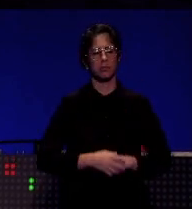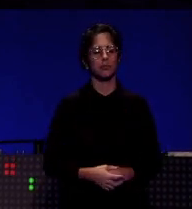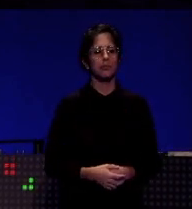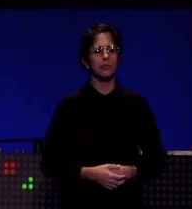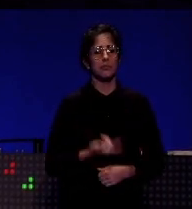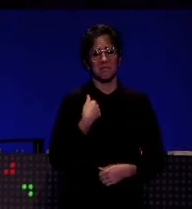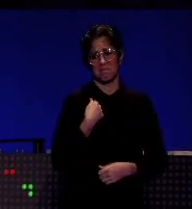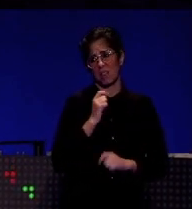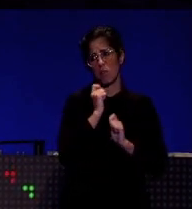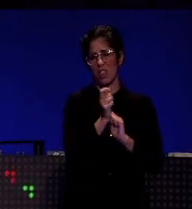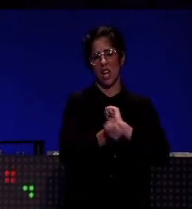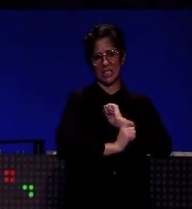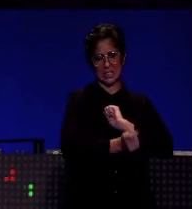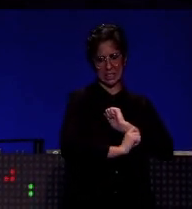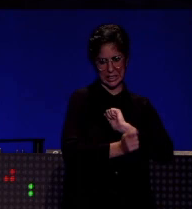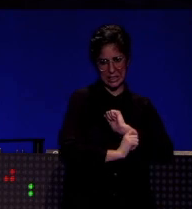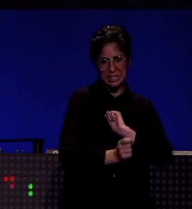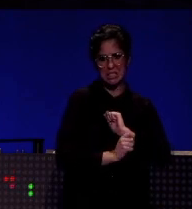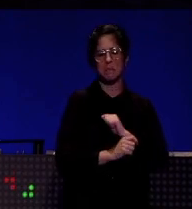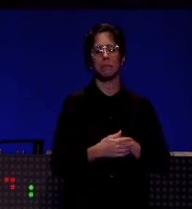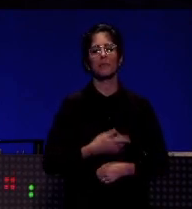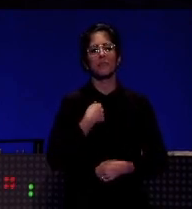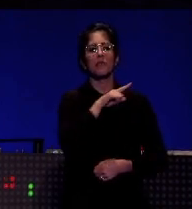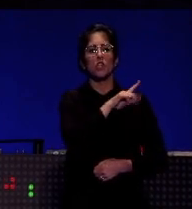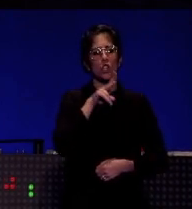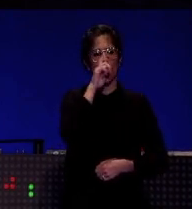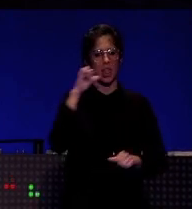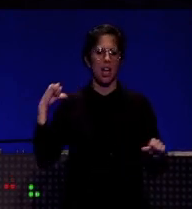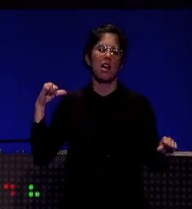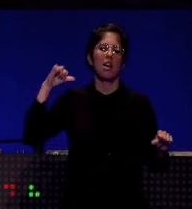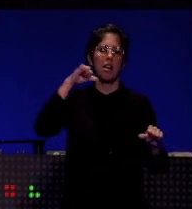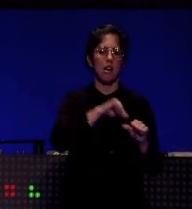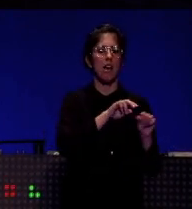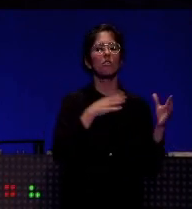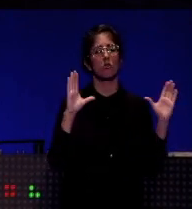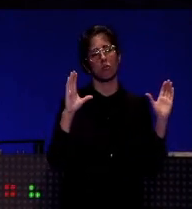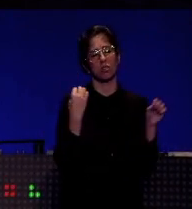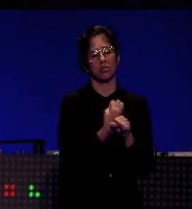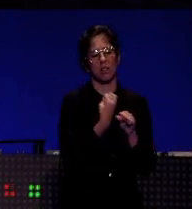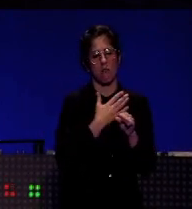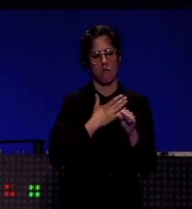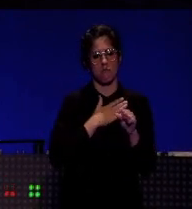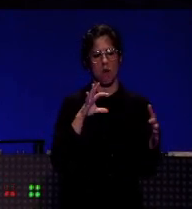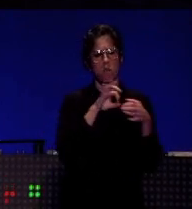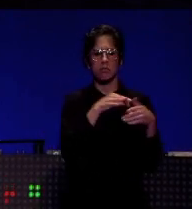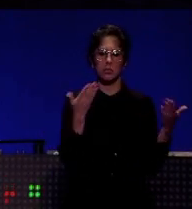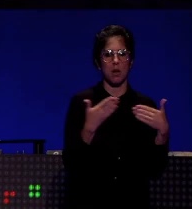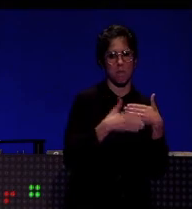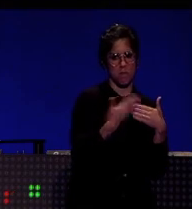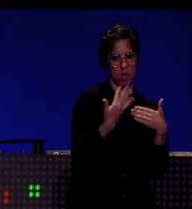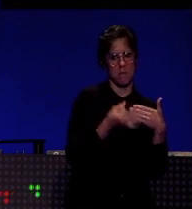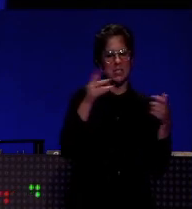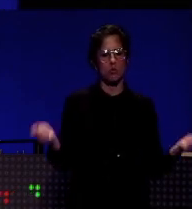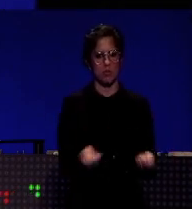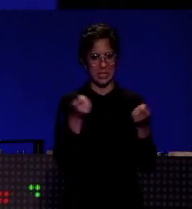demás bueno llevo 12 años dedicándome a la moda ya la publicidad como ya han dicho todo comenzó porque